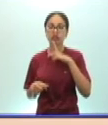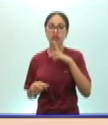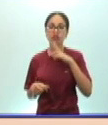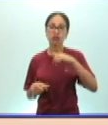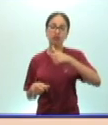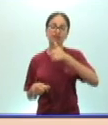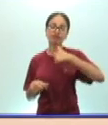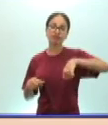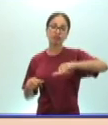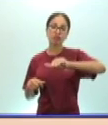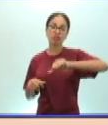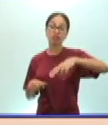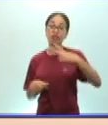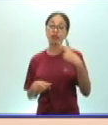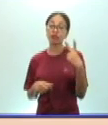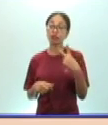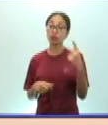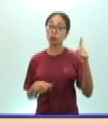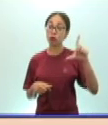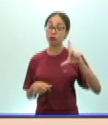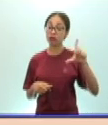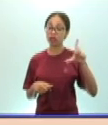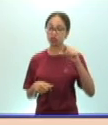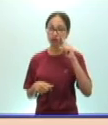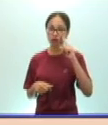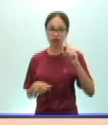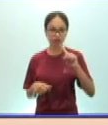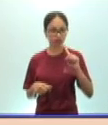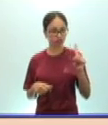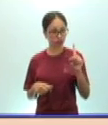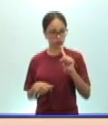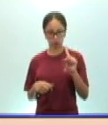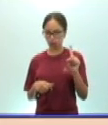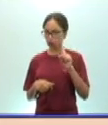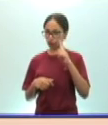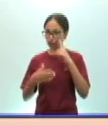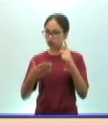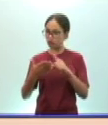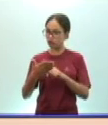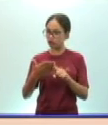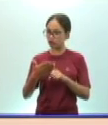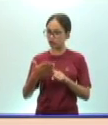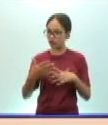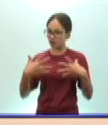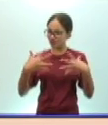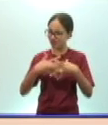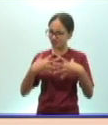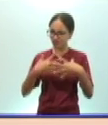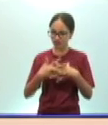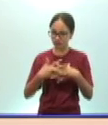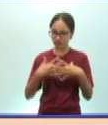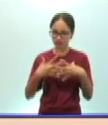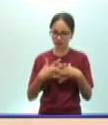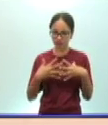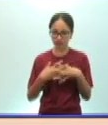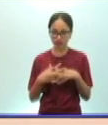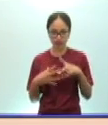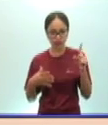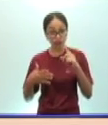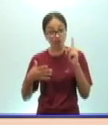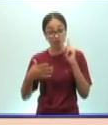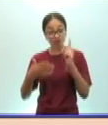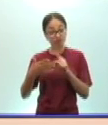que son dos líquidos no miscibles entre sí. Recuerden que el término no miscible lo que significa es que el aceite